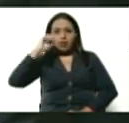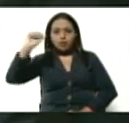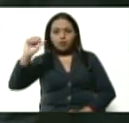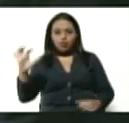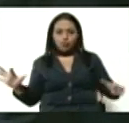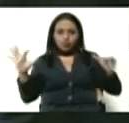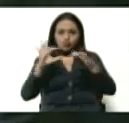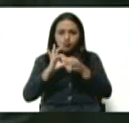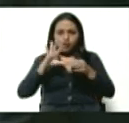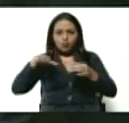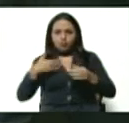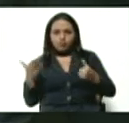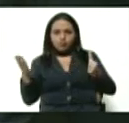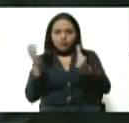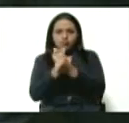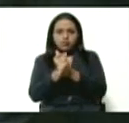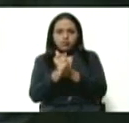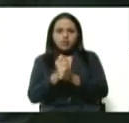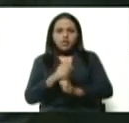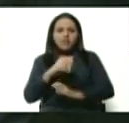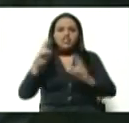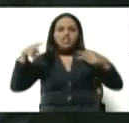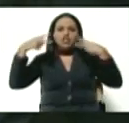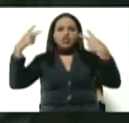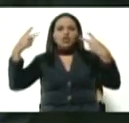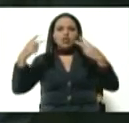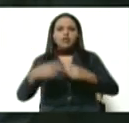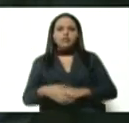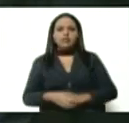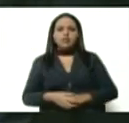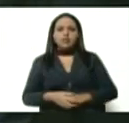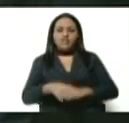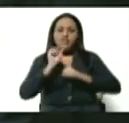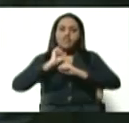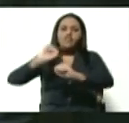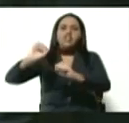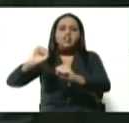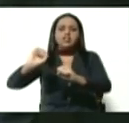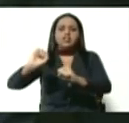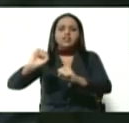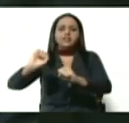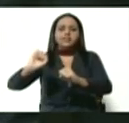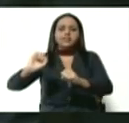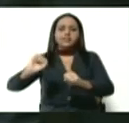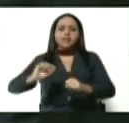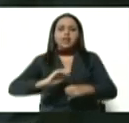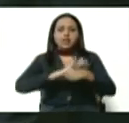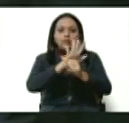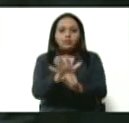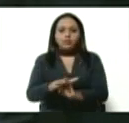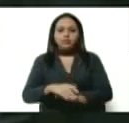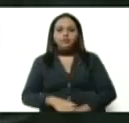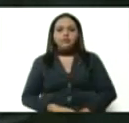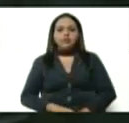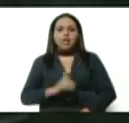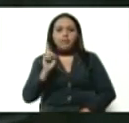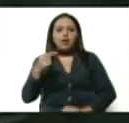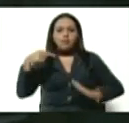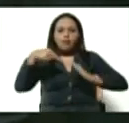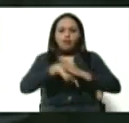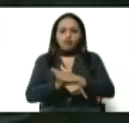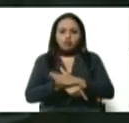lograr la victoria contra la pandemia, de profundizar las cooperaciones